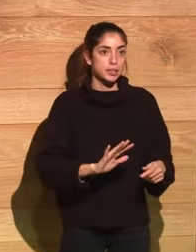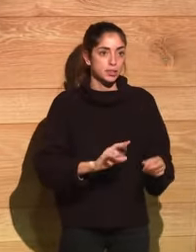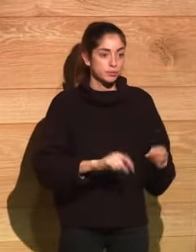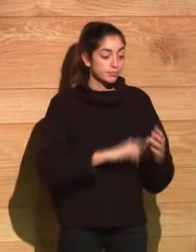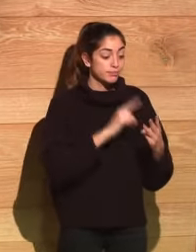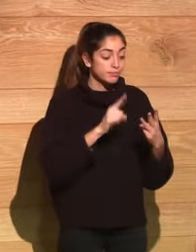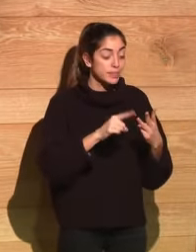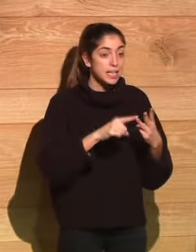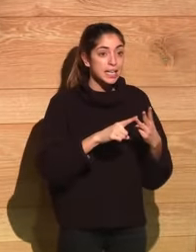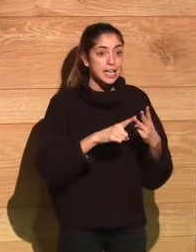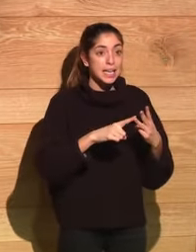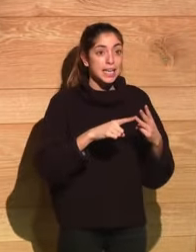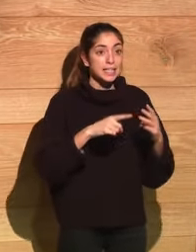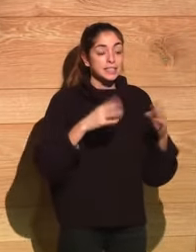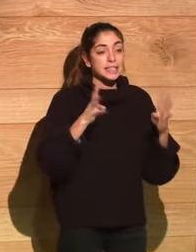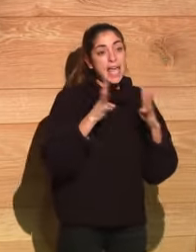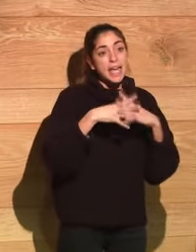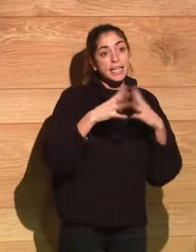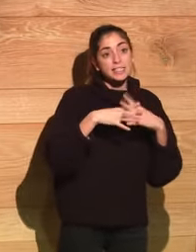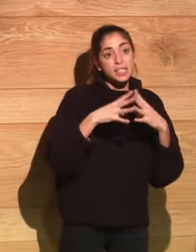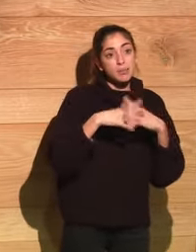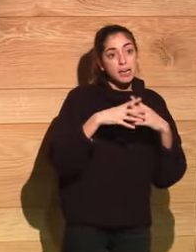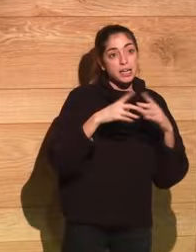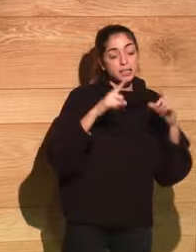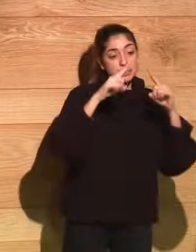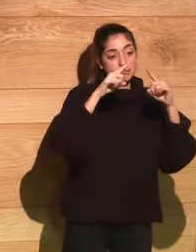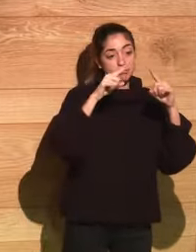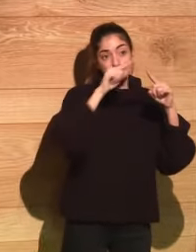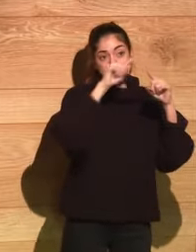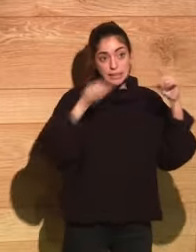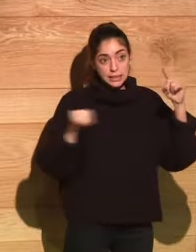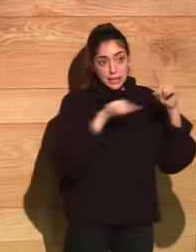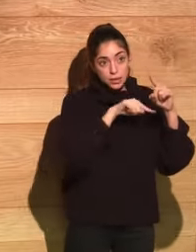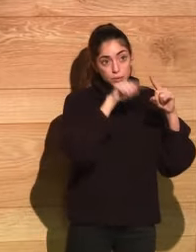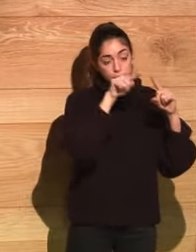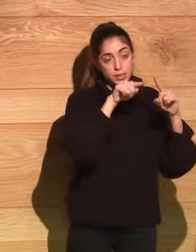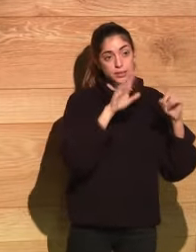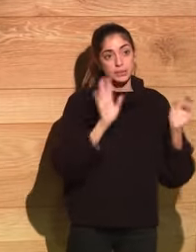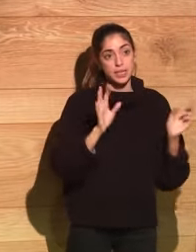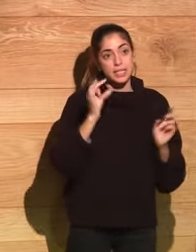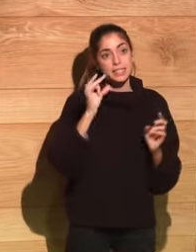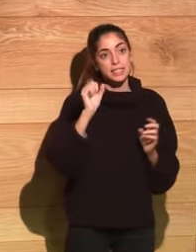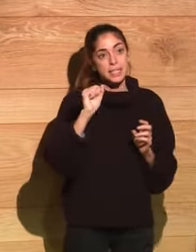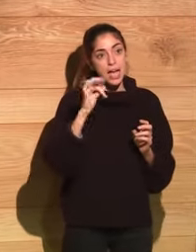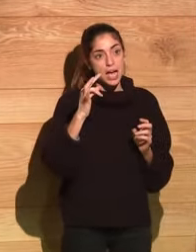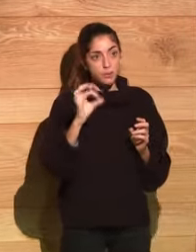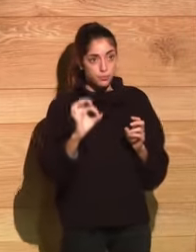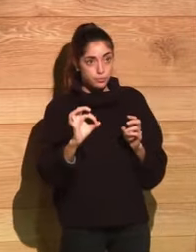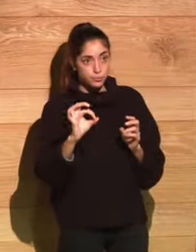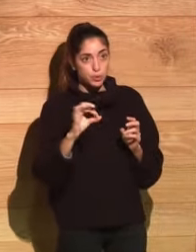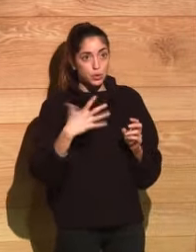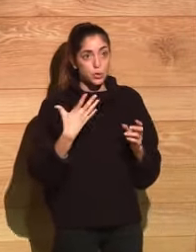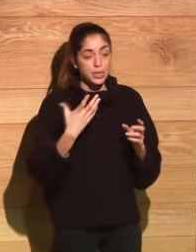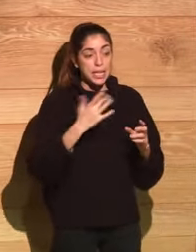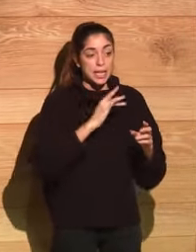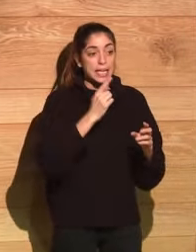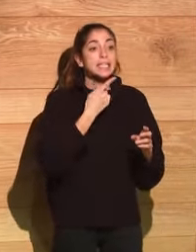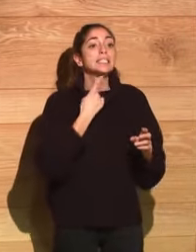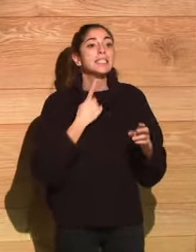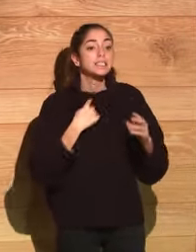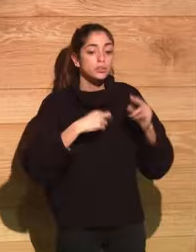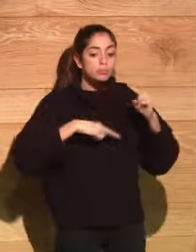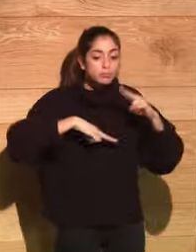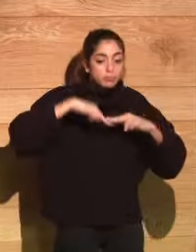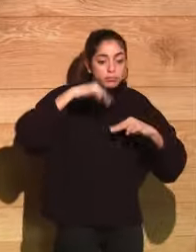el famoso esquema triangular del deseo, que también está en Safo, por cierto, uno de los grandes poemas de Safo, es cómo va construyendo ya el deseo